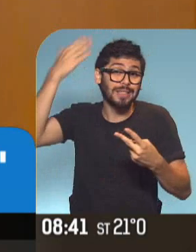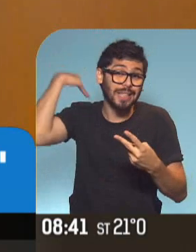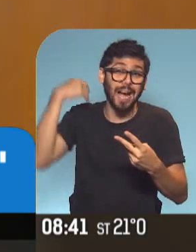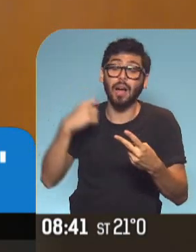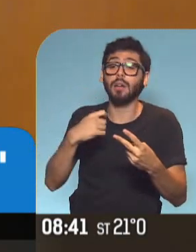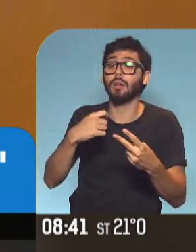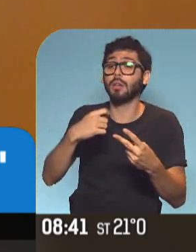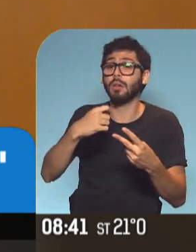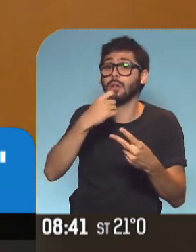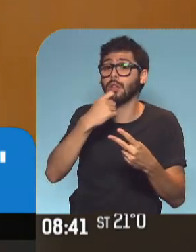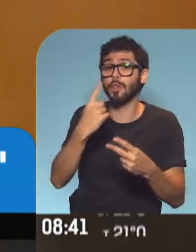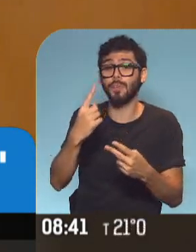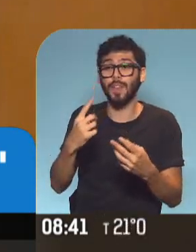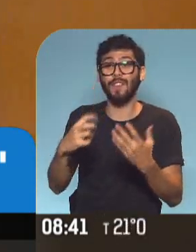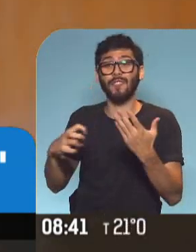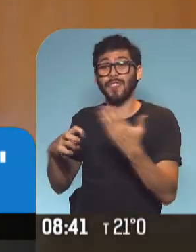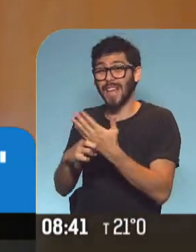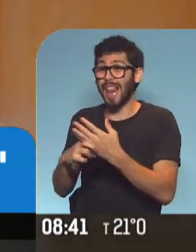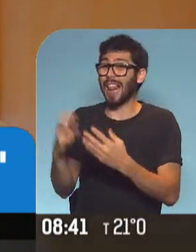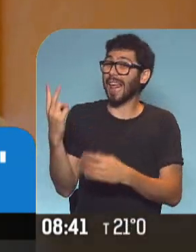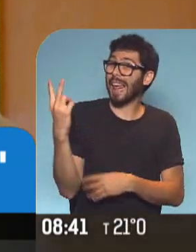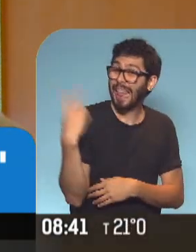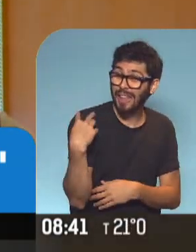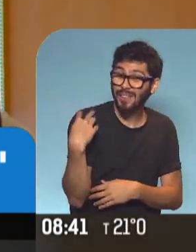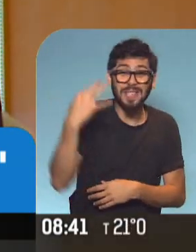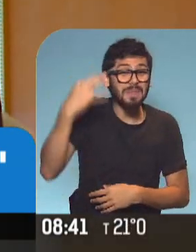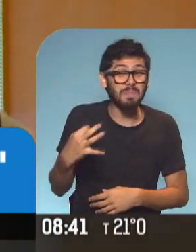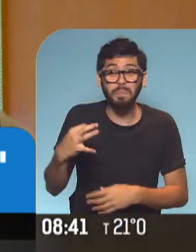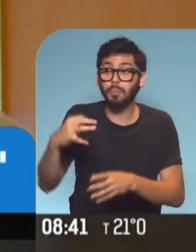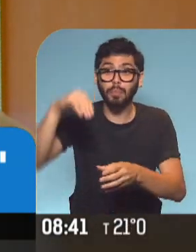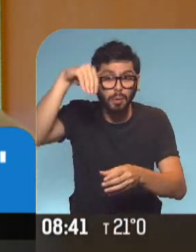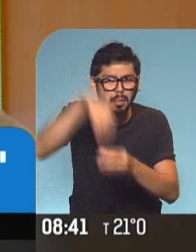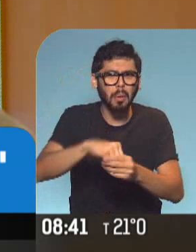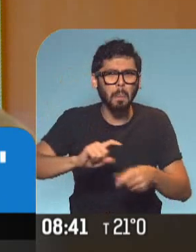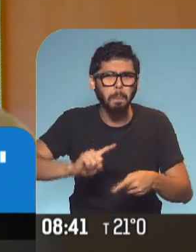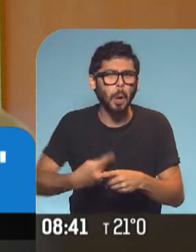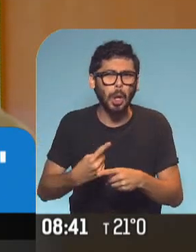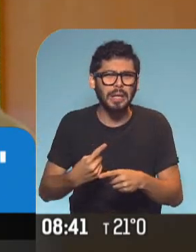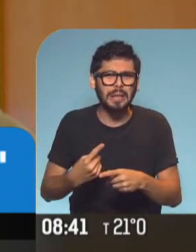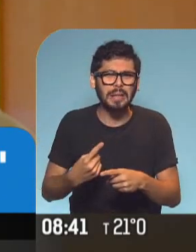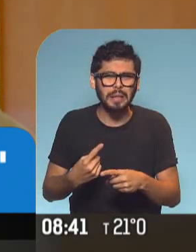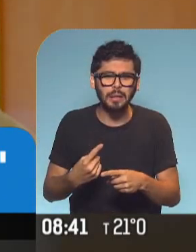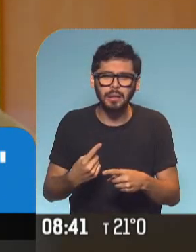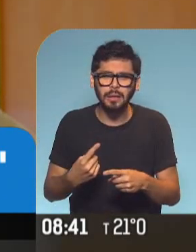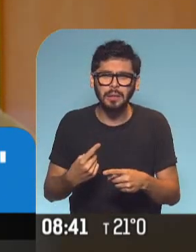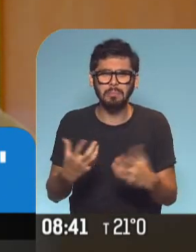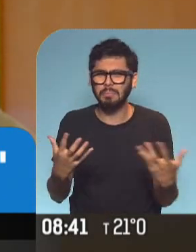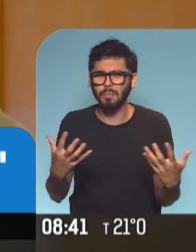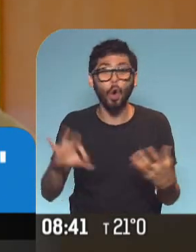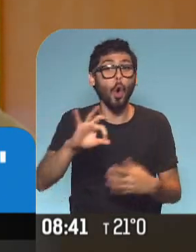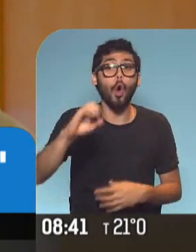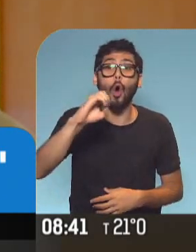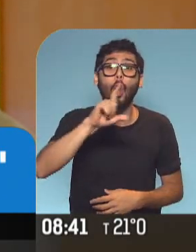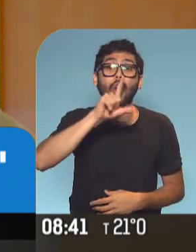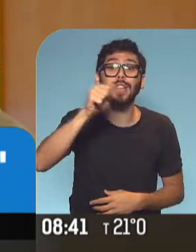hubiesen puesto a un jefe de los fiscales que estaba involucrado de manera militante como estaba el señor mike es en la ciudad o el señor santiago también